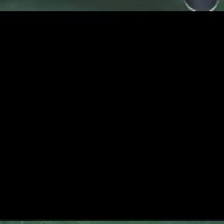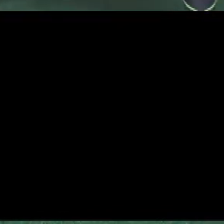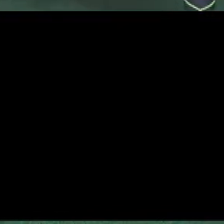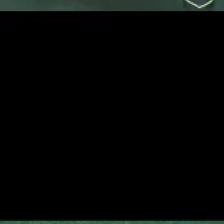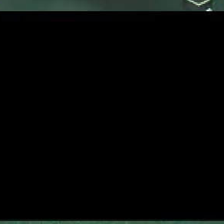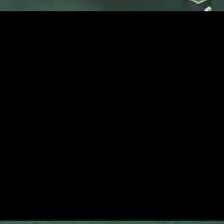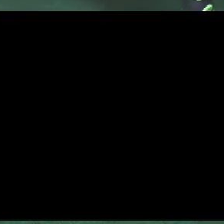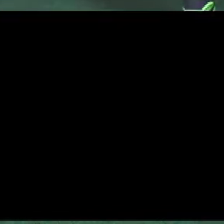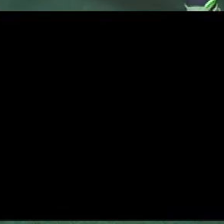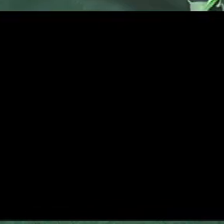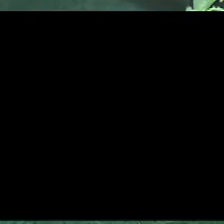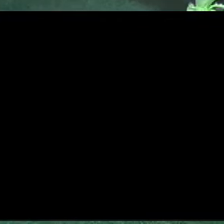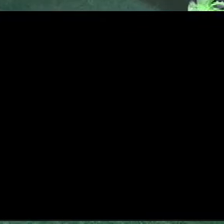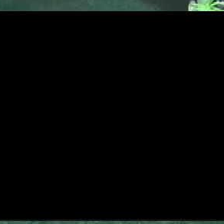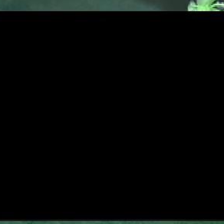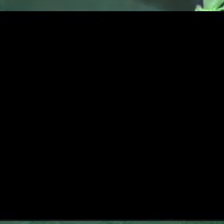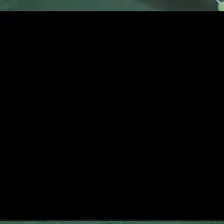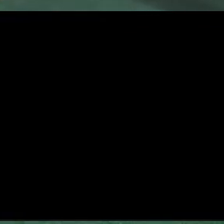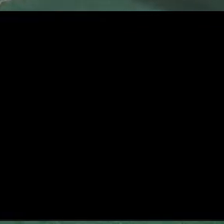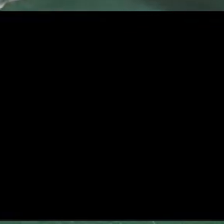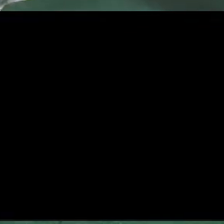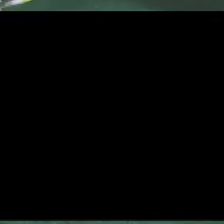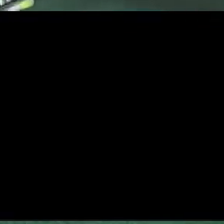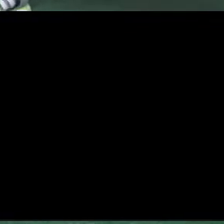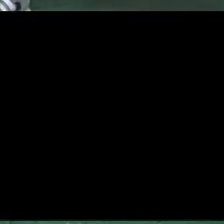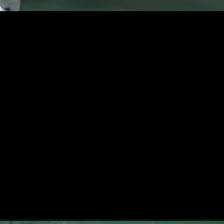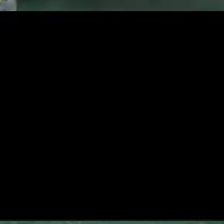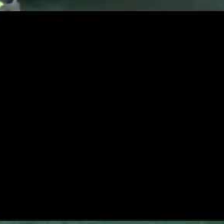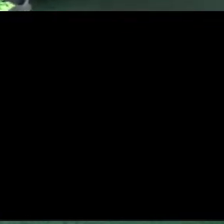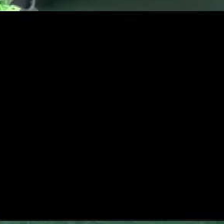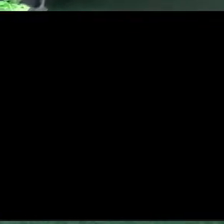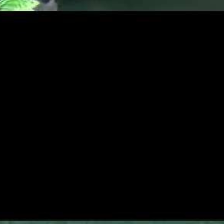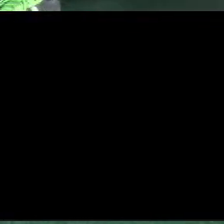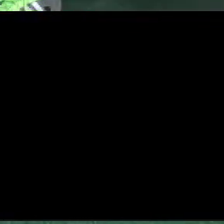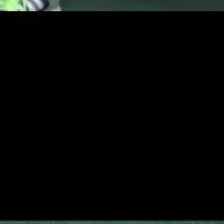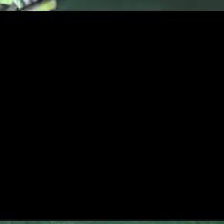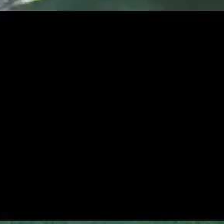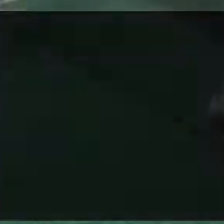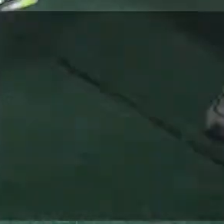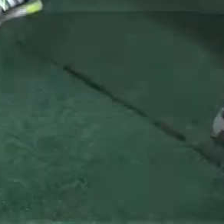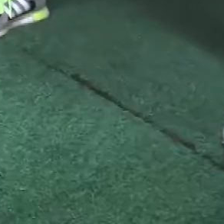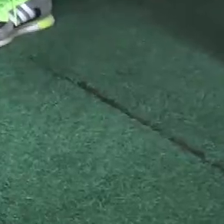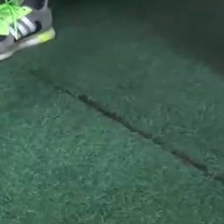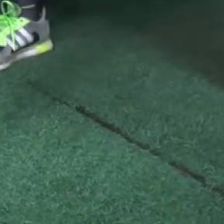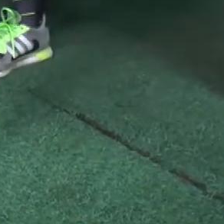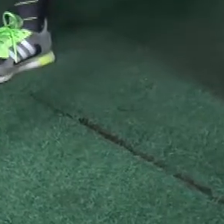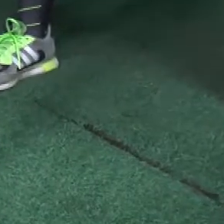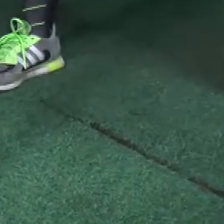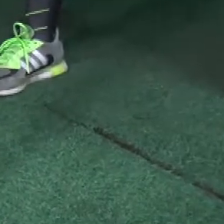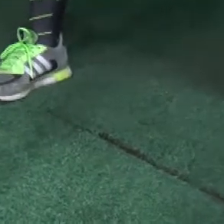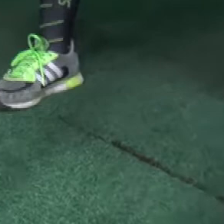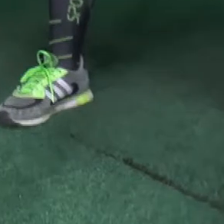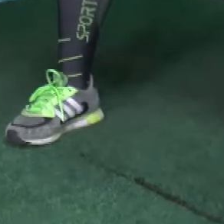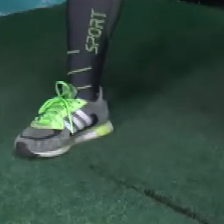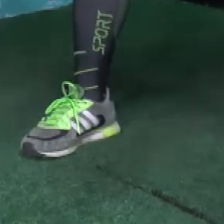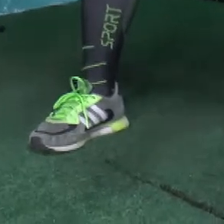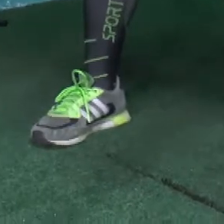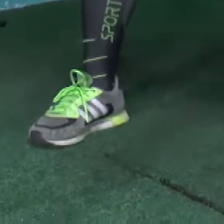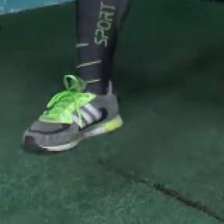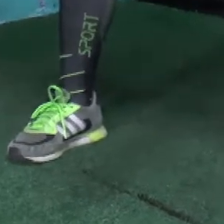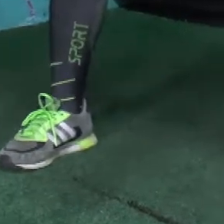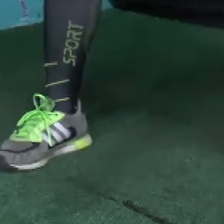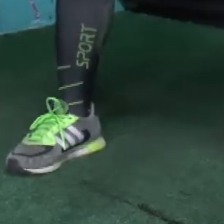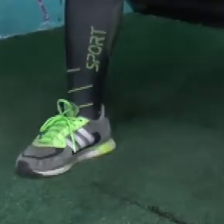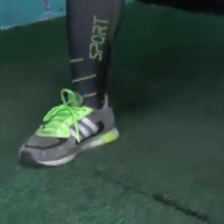sigue, 10, vamos, sigue, 12, 13, 14, 15, 16, 17,